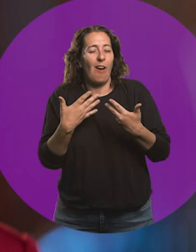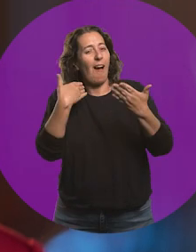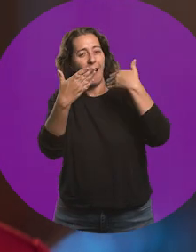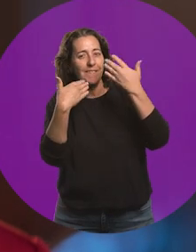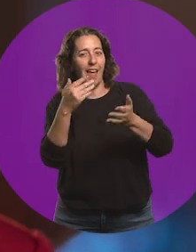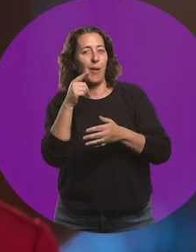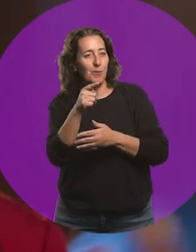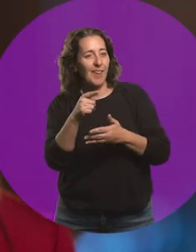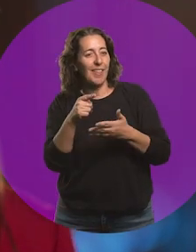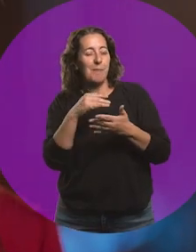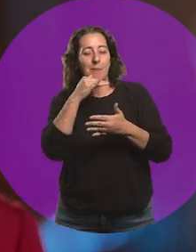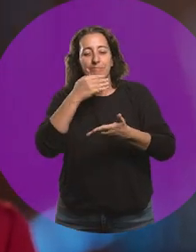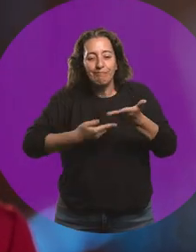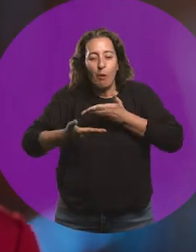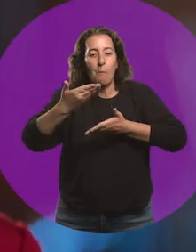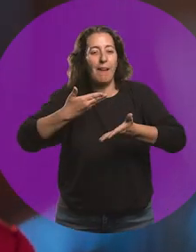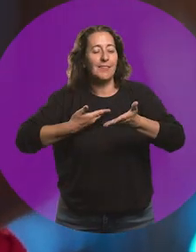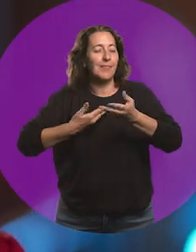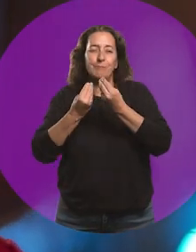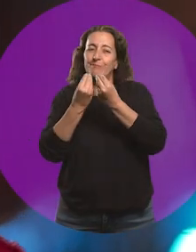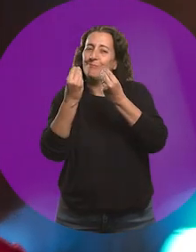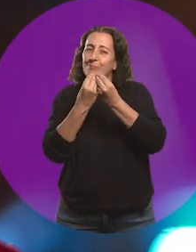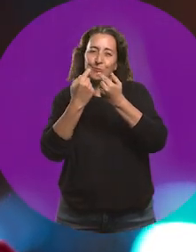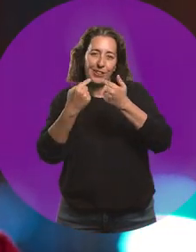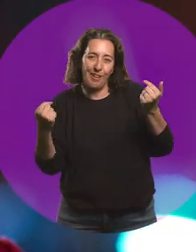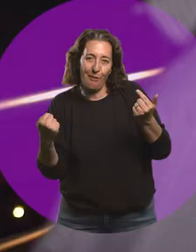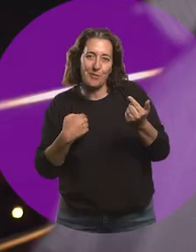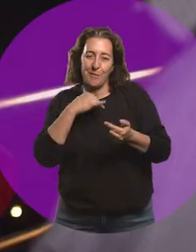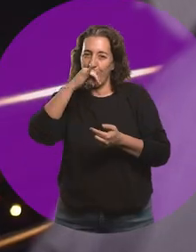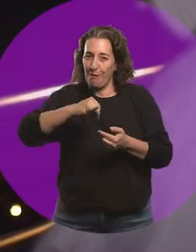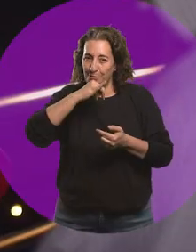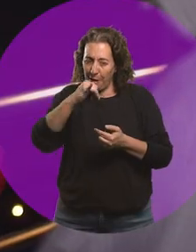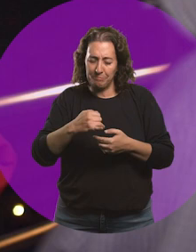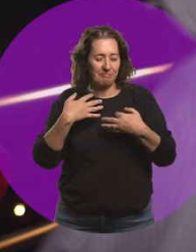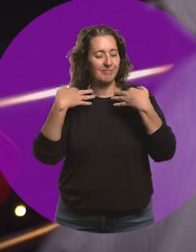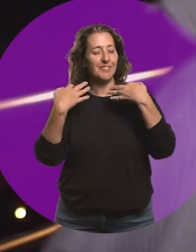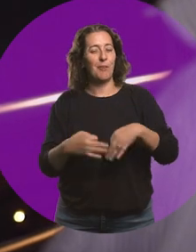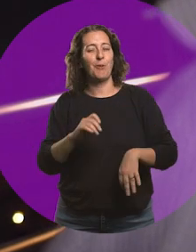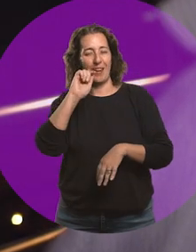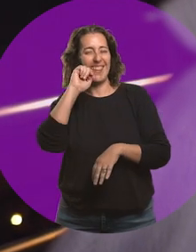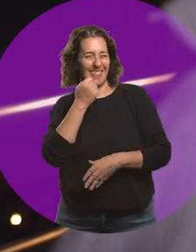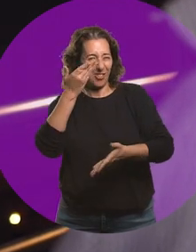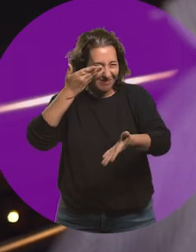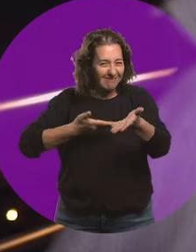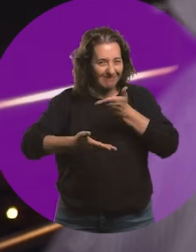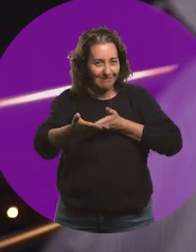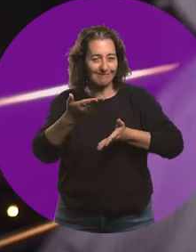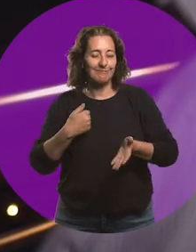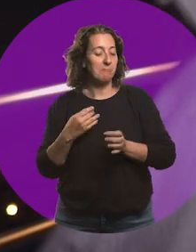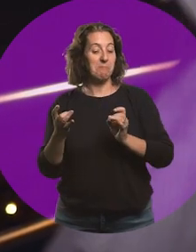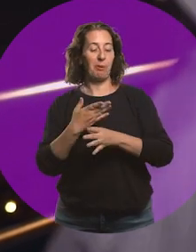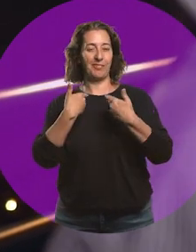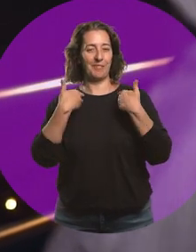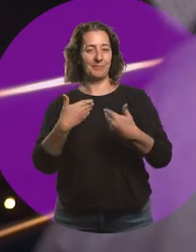con ustedes para compartir. Hay un montón y estoy segura de que va a ser un lindo ida y vuelta. Así que estoy pronta.